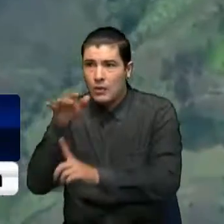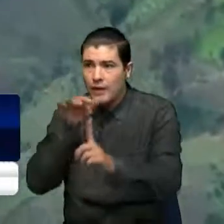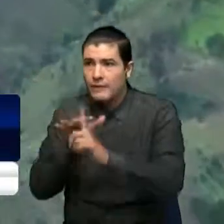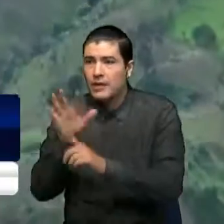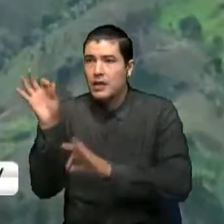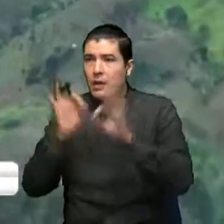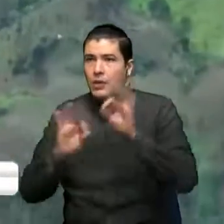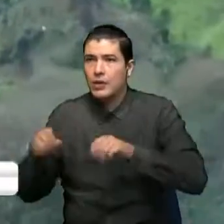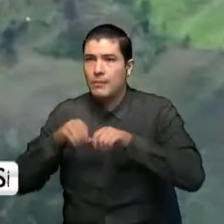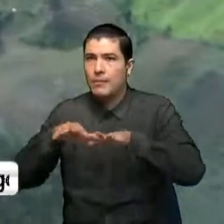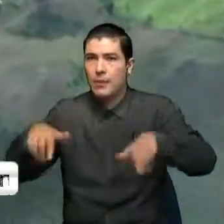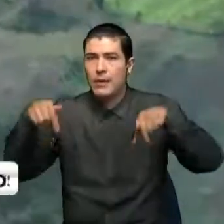público que se registra en la zona